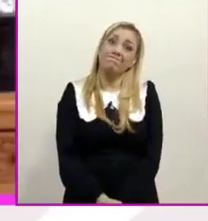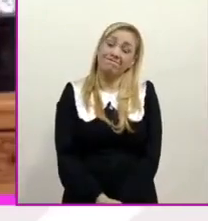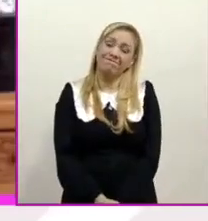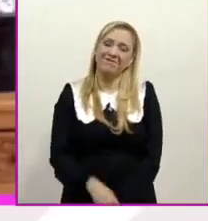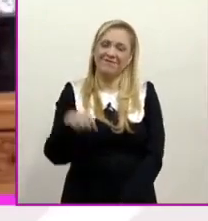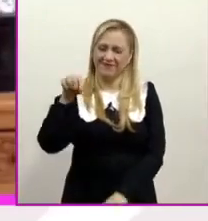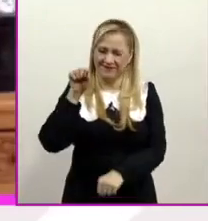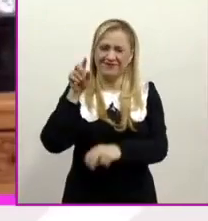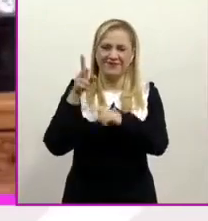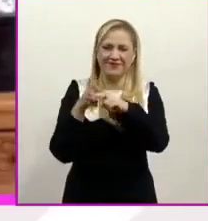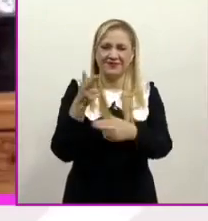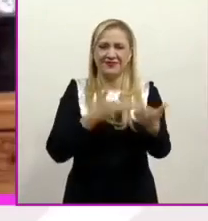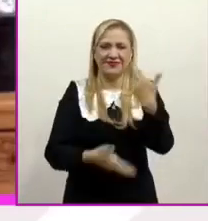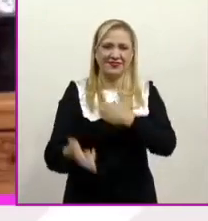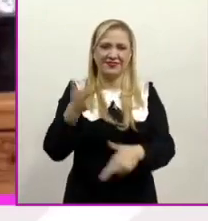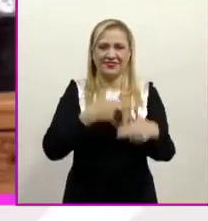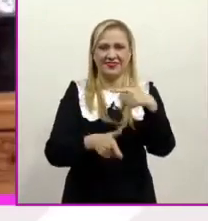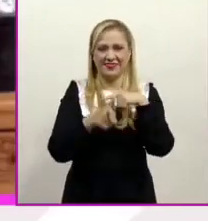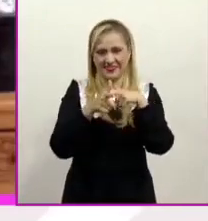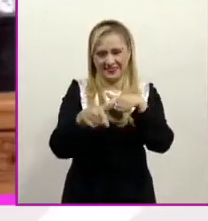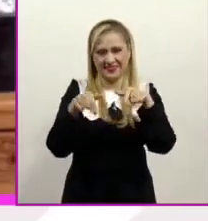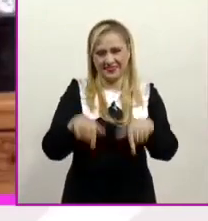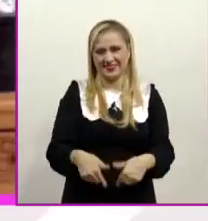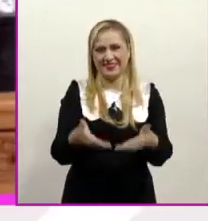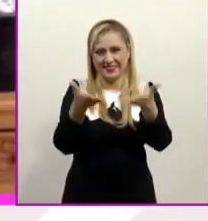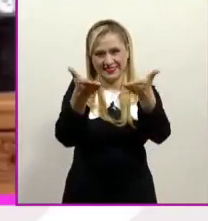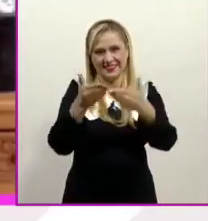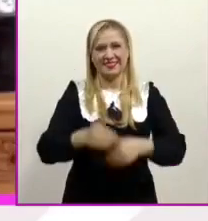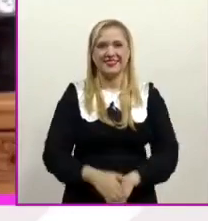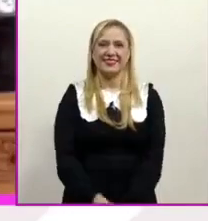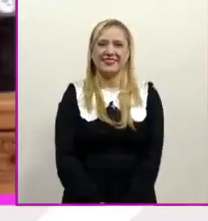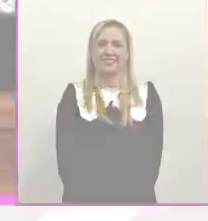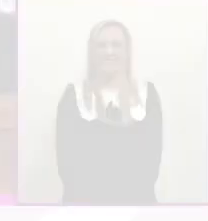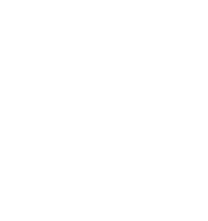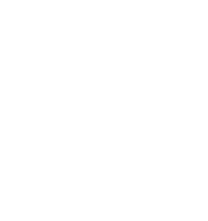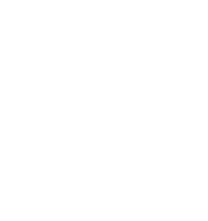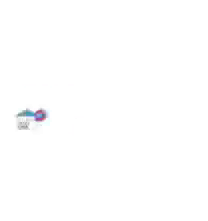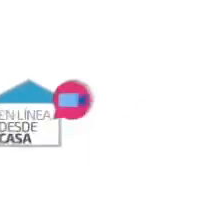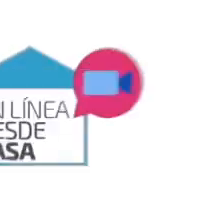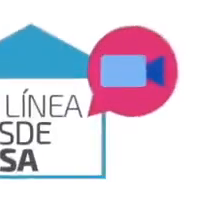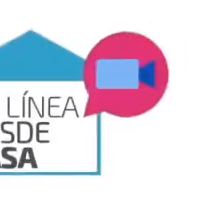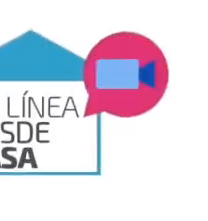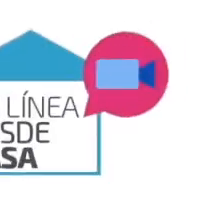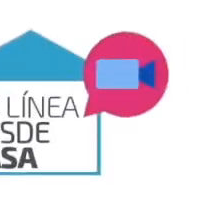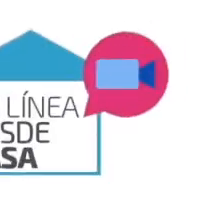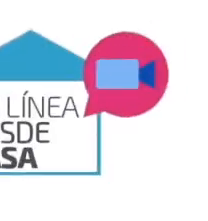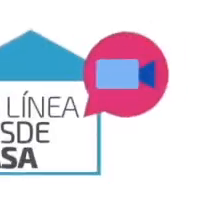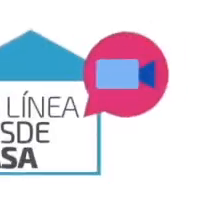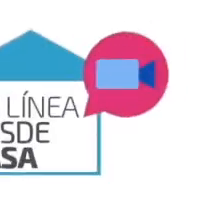Espacio Diverso, no le cambien. Estamos hablando sobre racismo en los medios de comunicación. Regresamos.